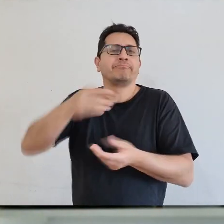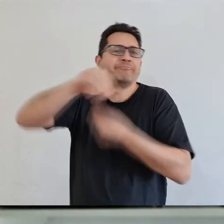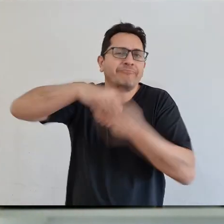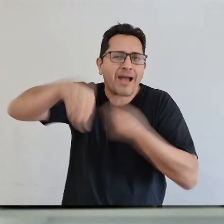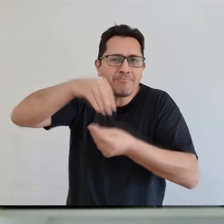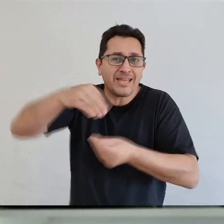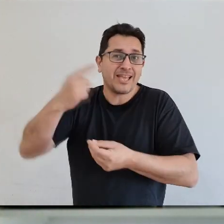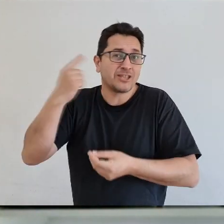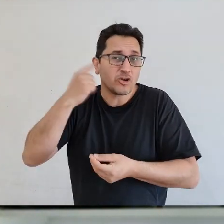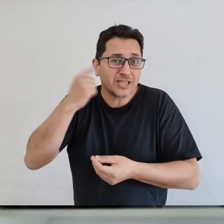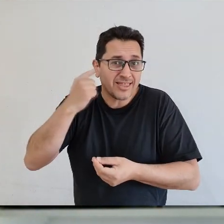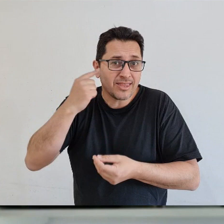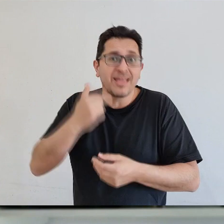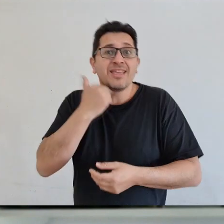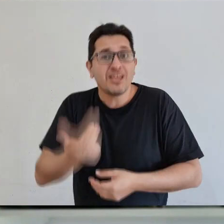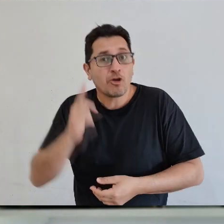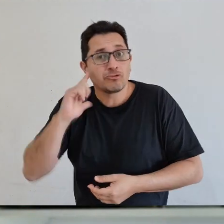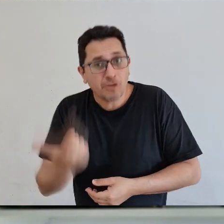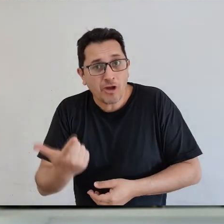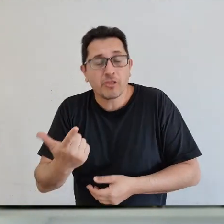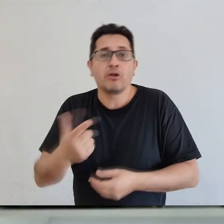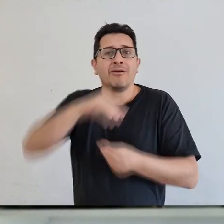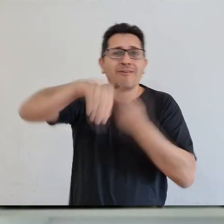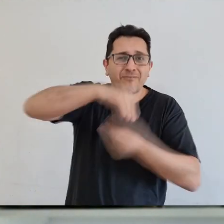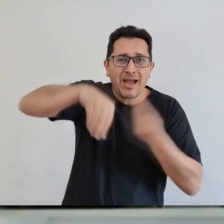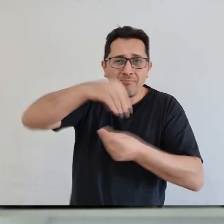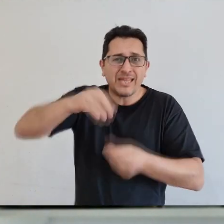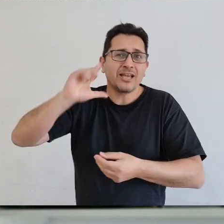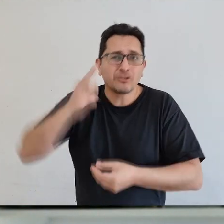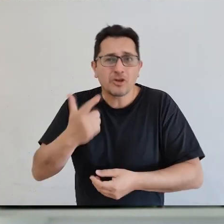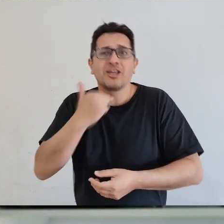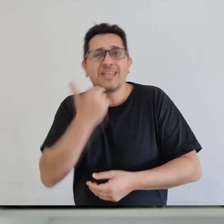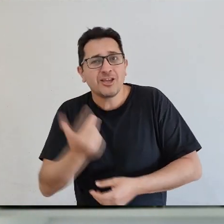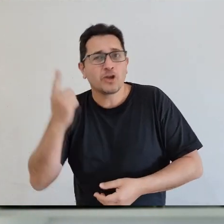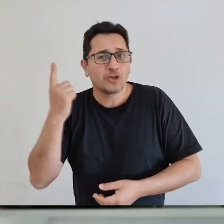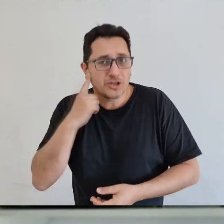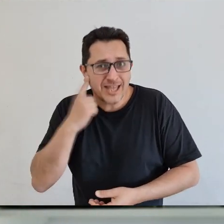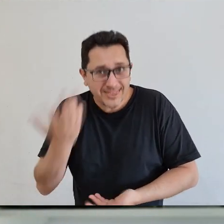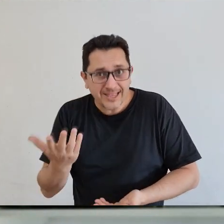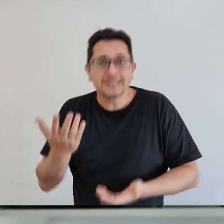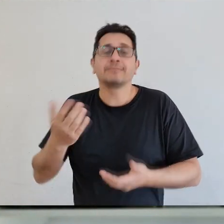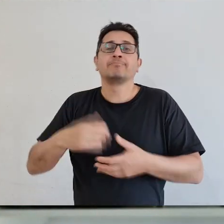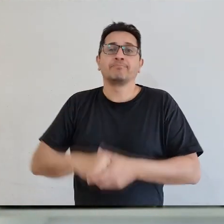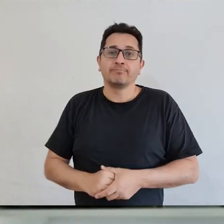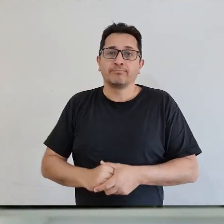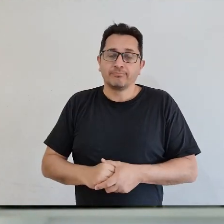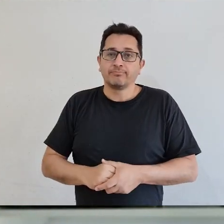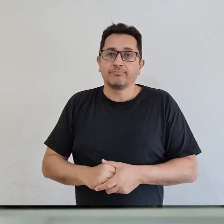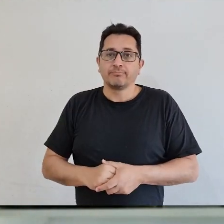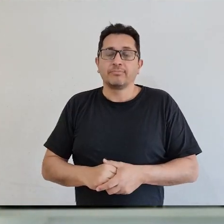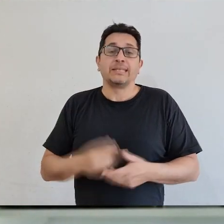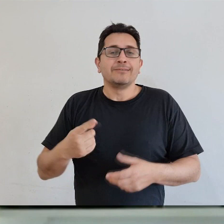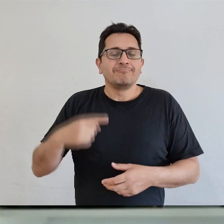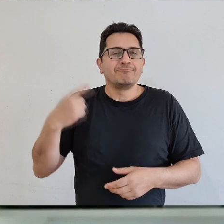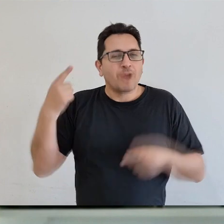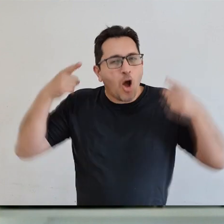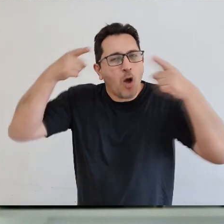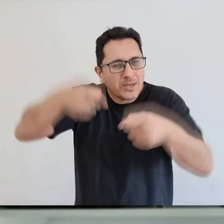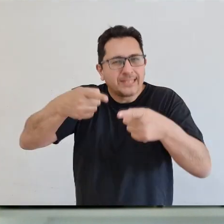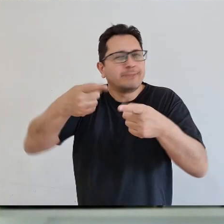pero también hay familias oyentes con hijos sordos y familias sordas con hijos oyentes